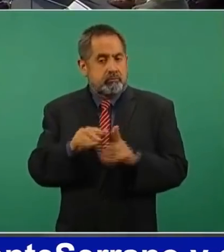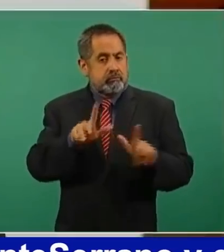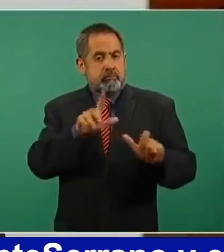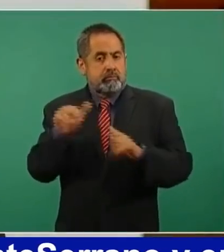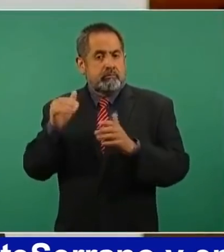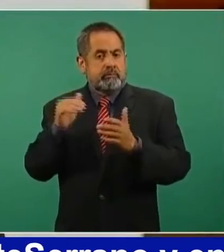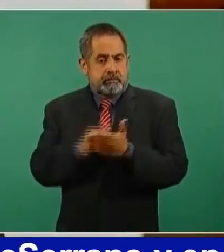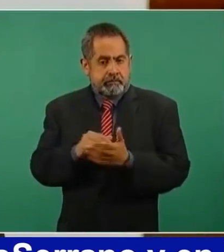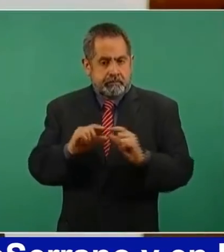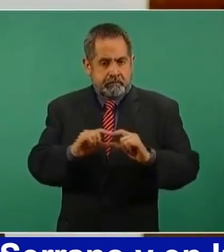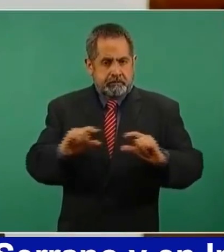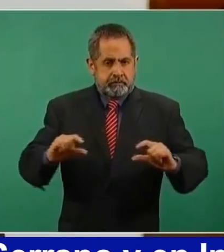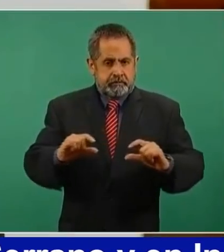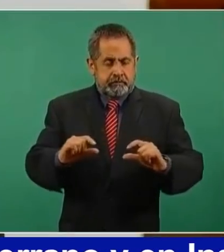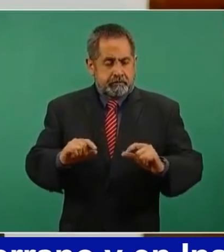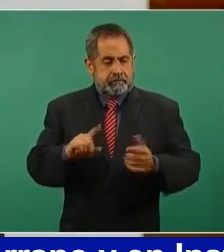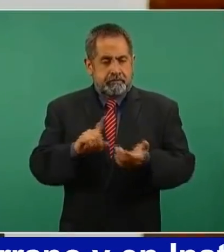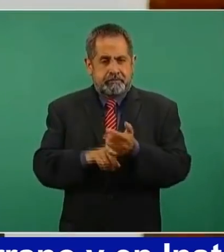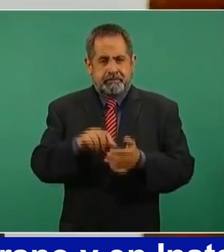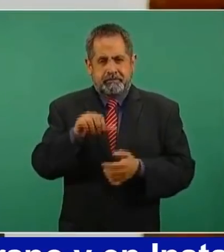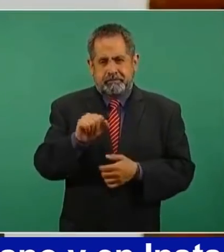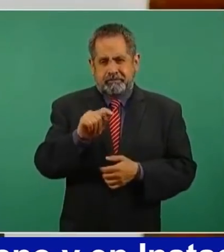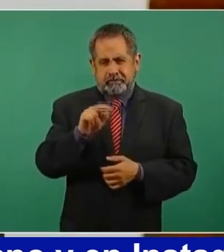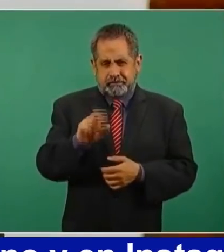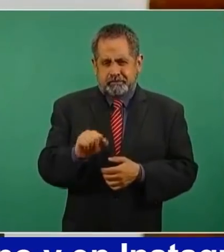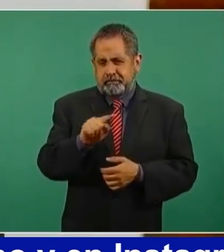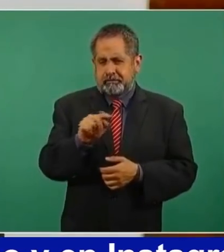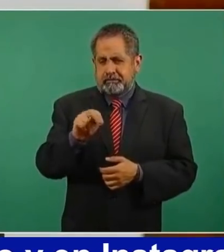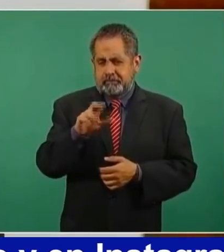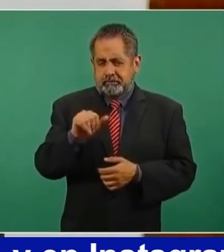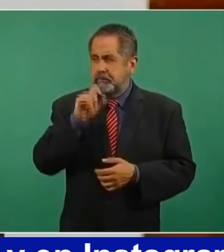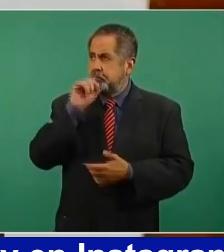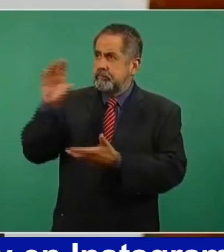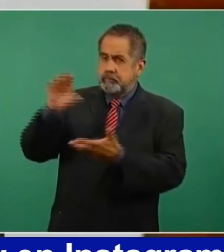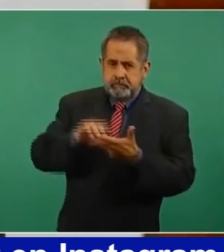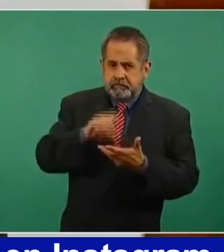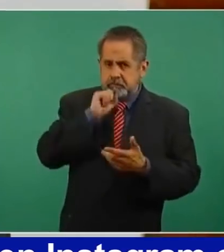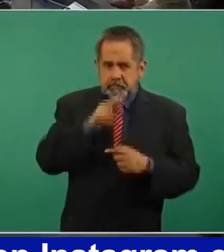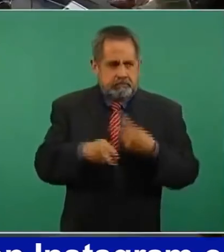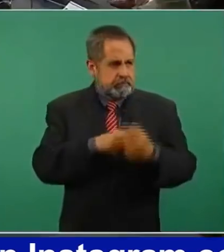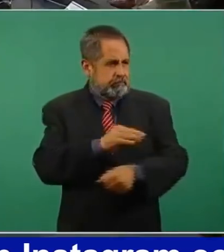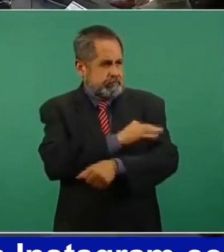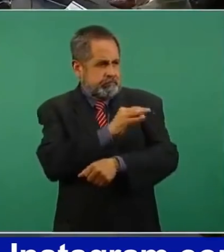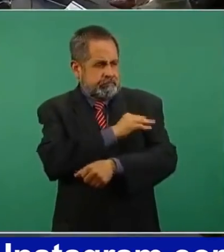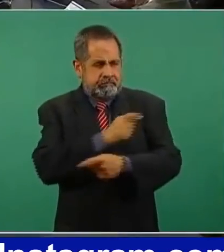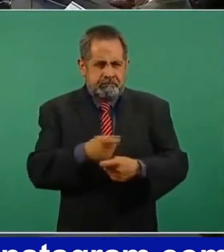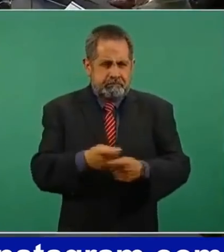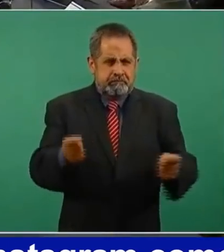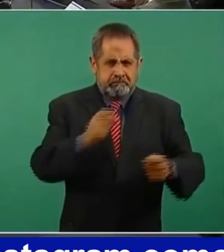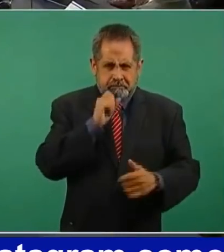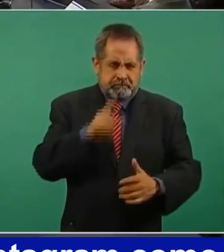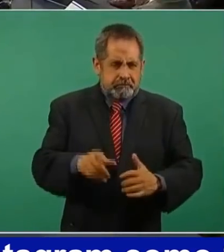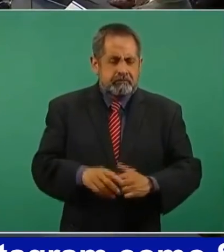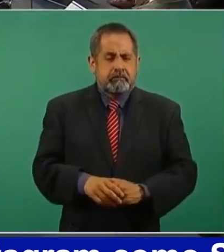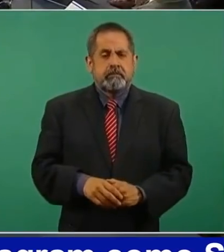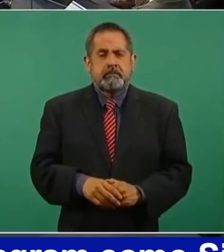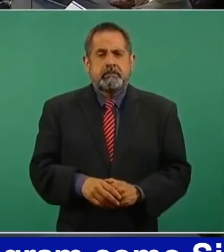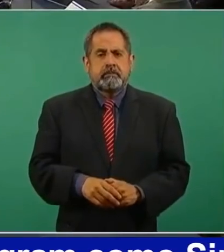2.700.000 dosis de la vacuna AstraZeneca y también la vamos a aplicar. Entonces, que